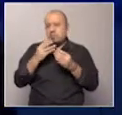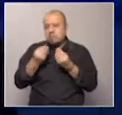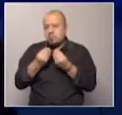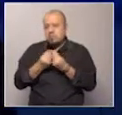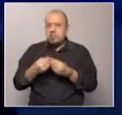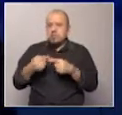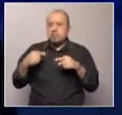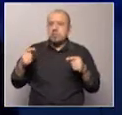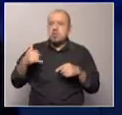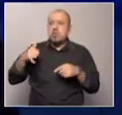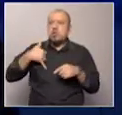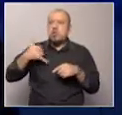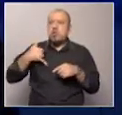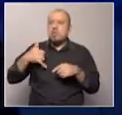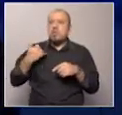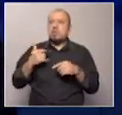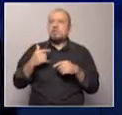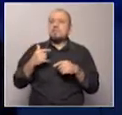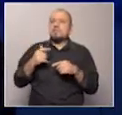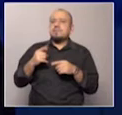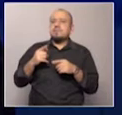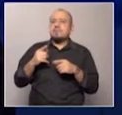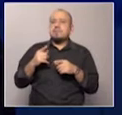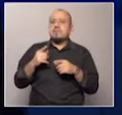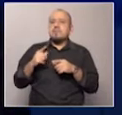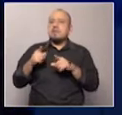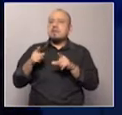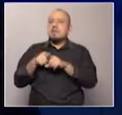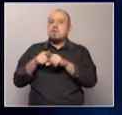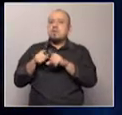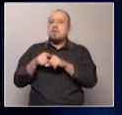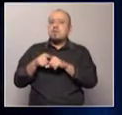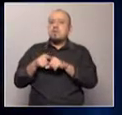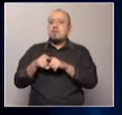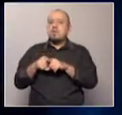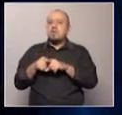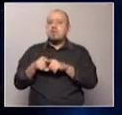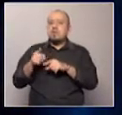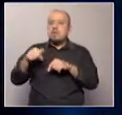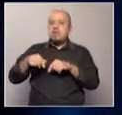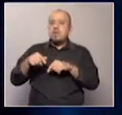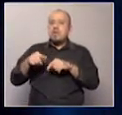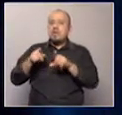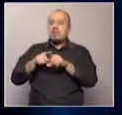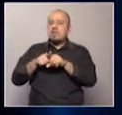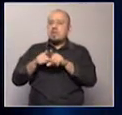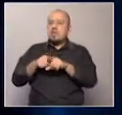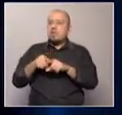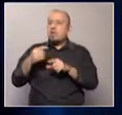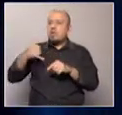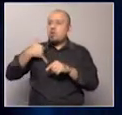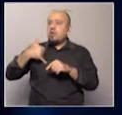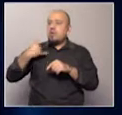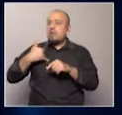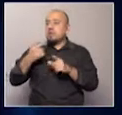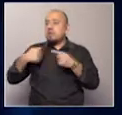de jóvenes que es como las mojarritas como las mojarritas que se escapamos los agujeros grandes de las redes que